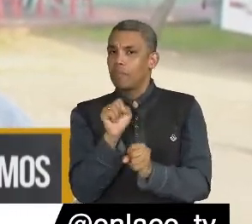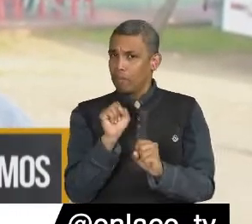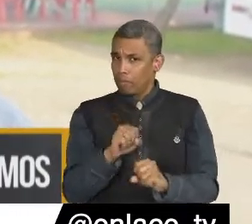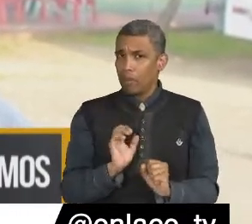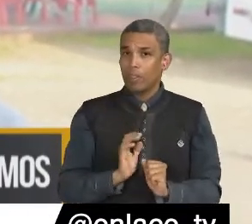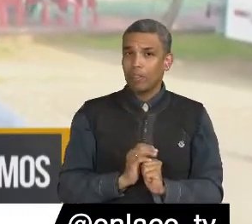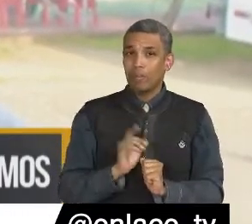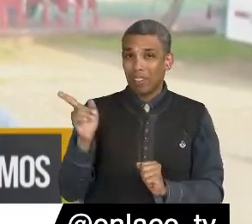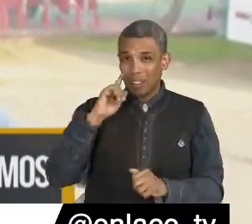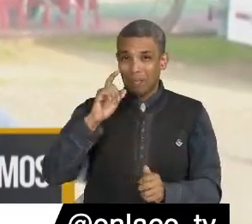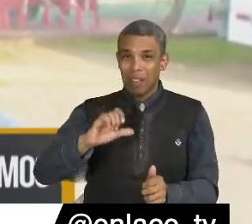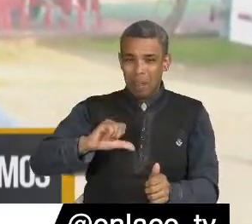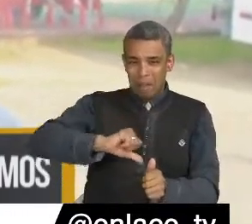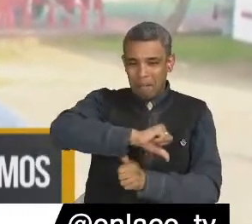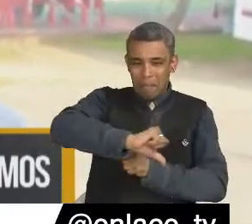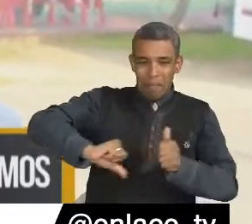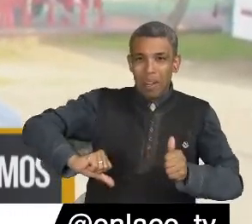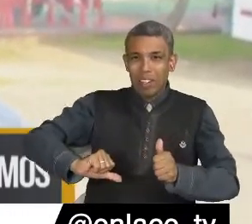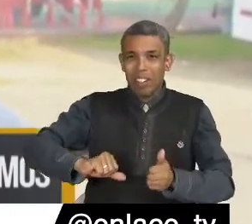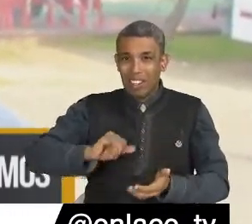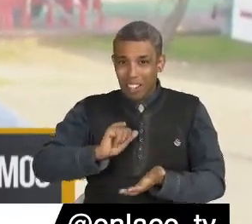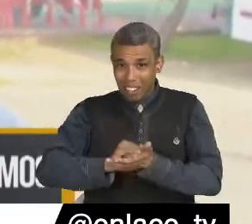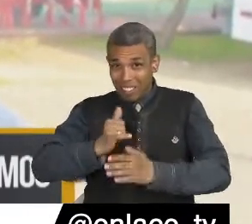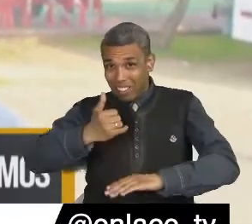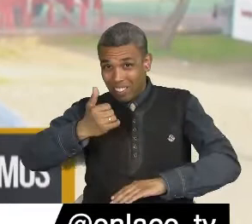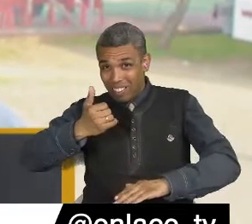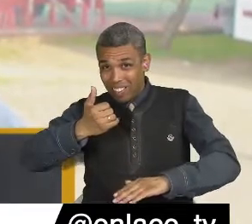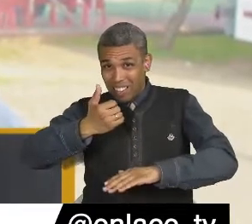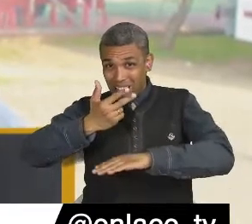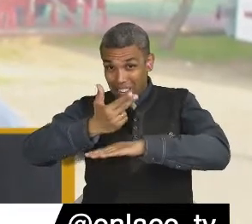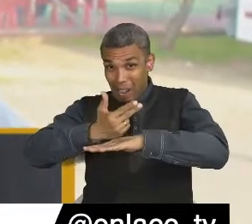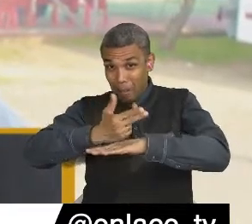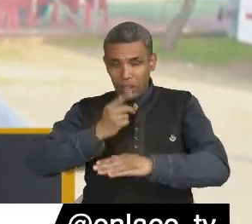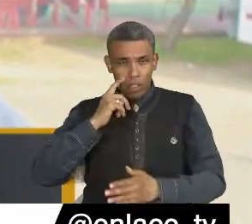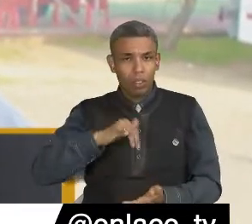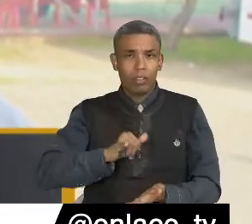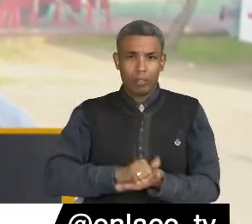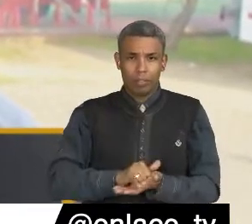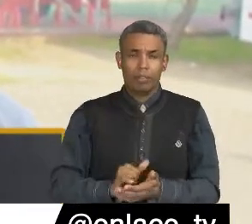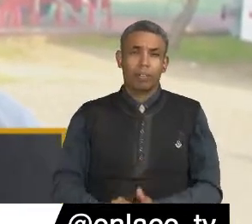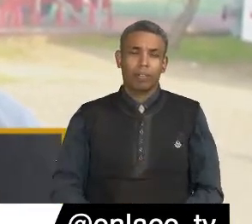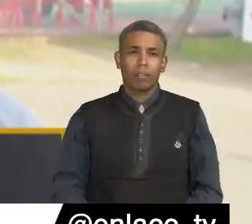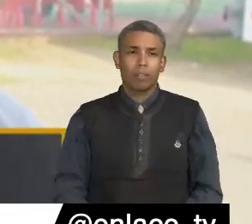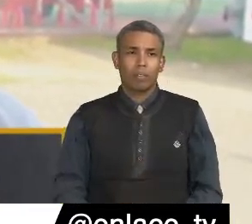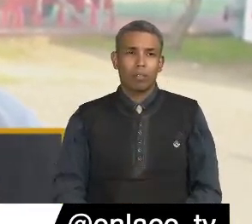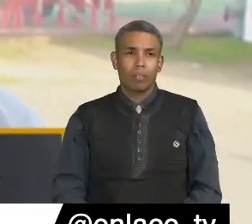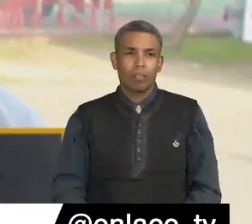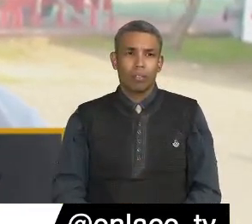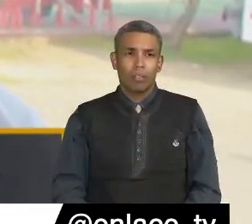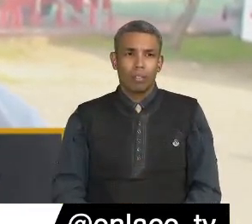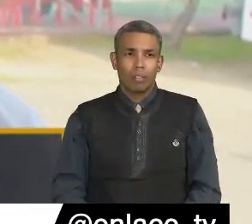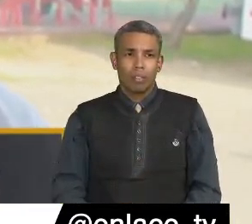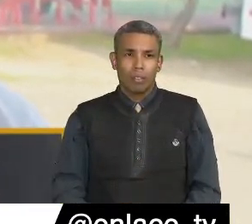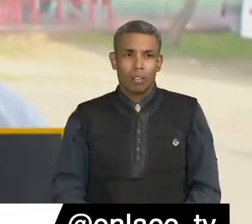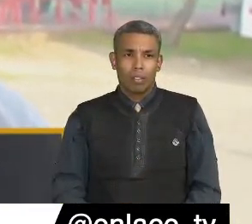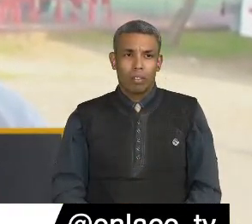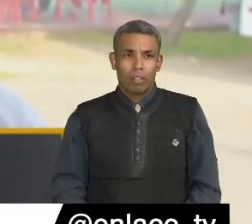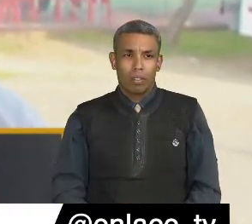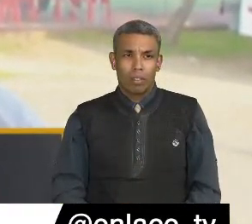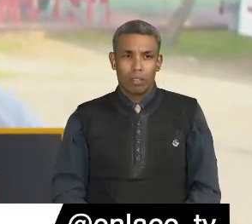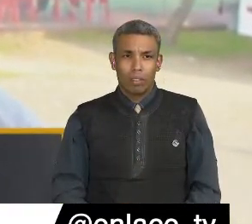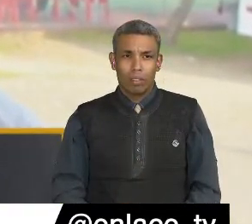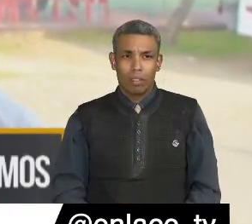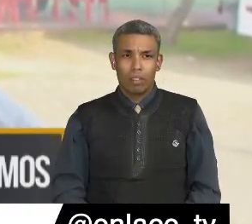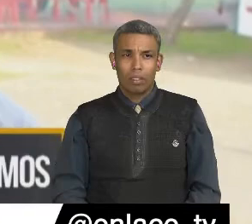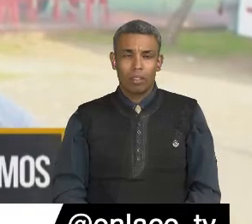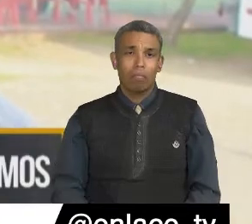darán, pues se inicie esta plantación de todas estas plántulas ornamentales